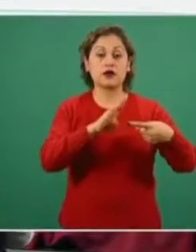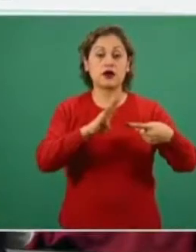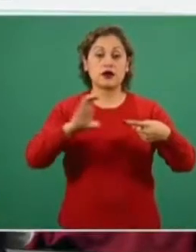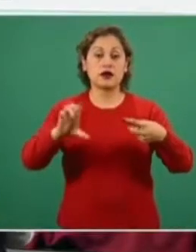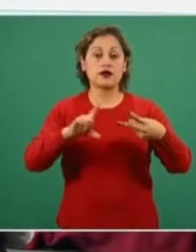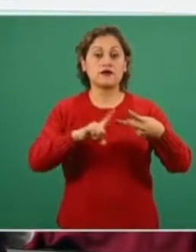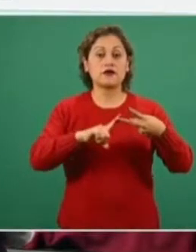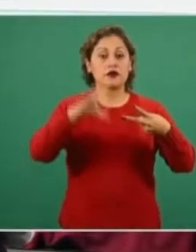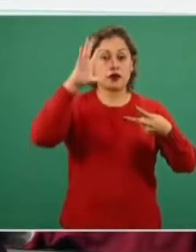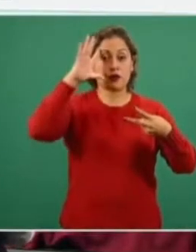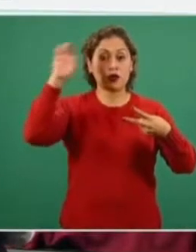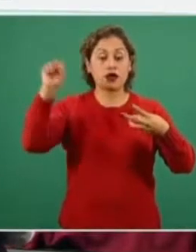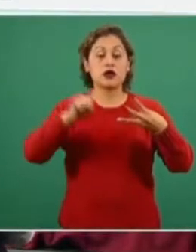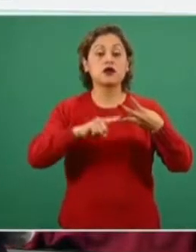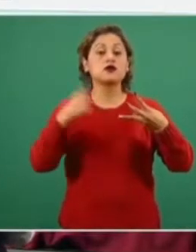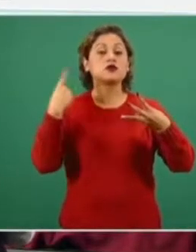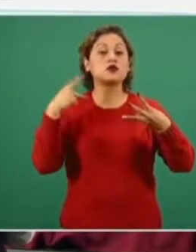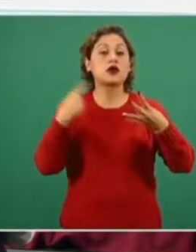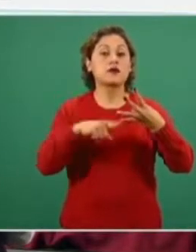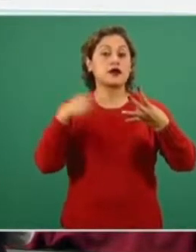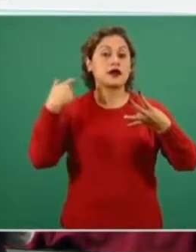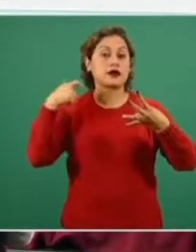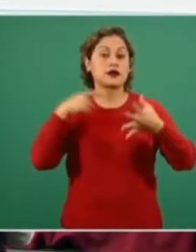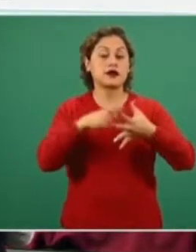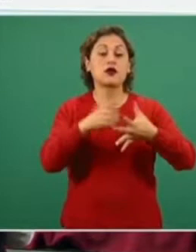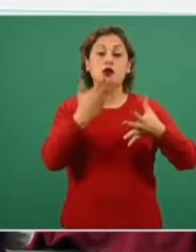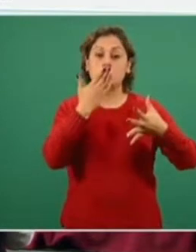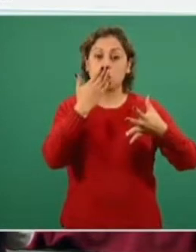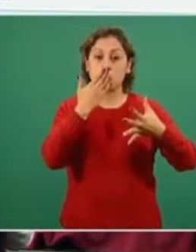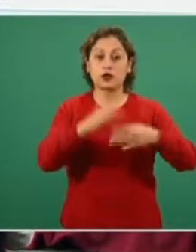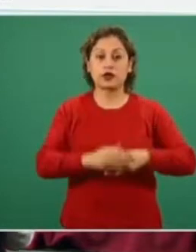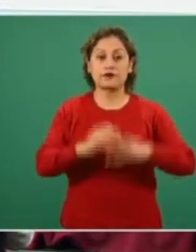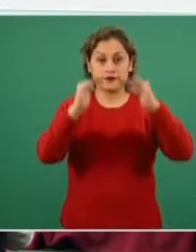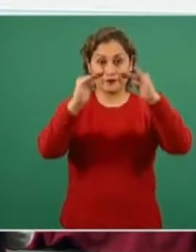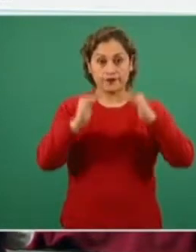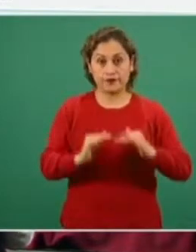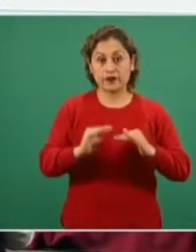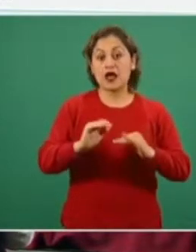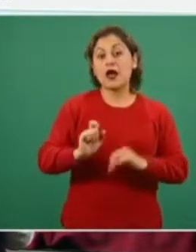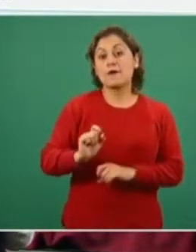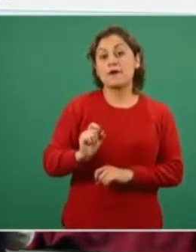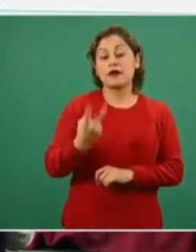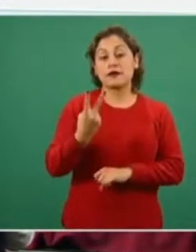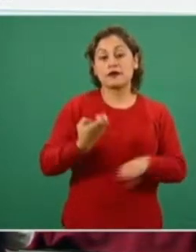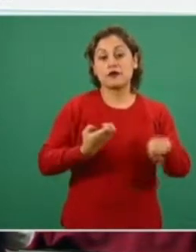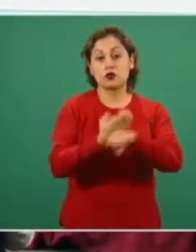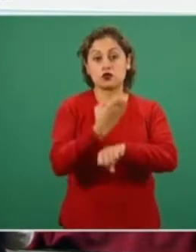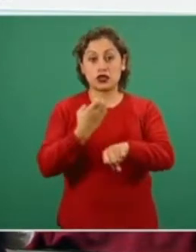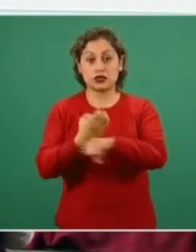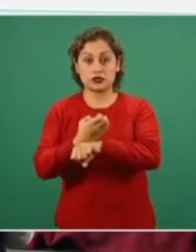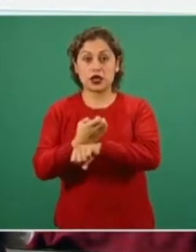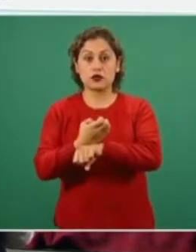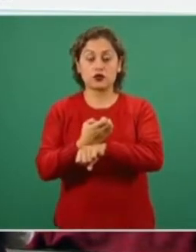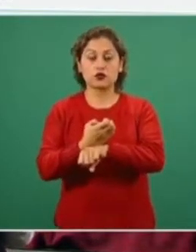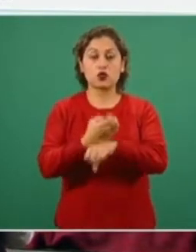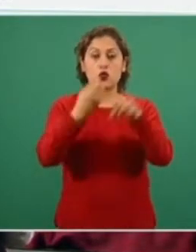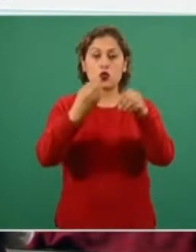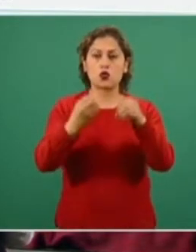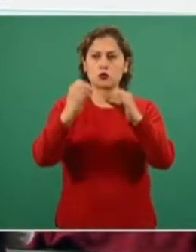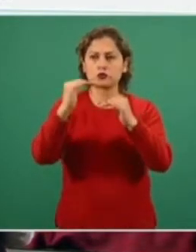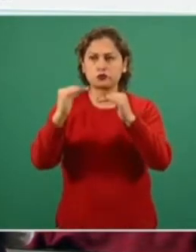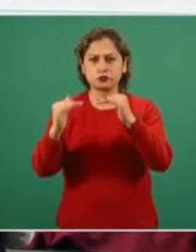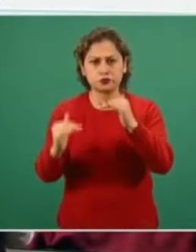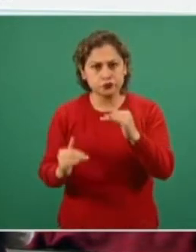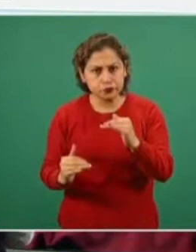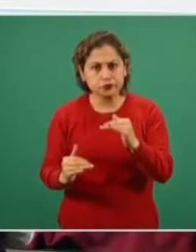California, Morelos, Puebla, Querétaro y Sonora. Y 22 entidades tienen una ocupación menor al 50%,